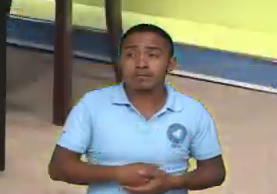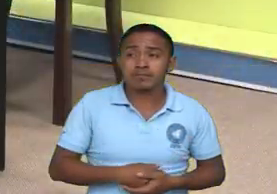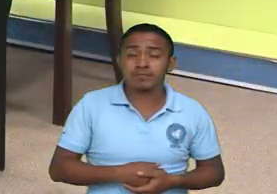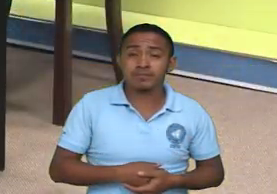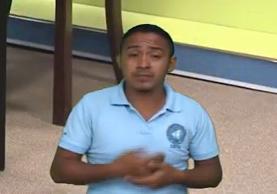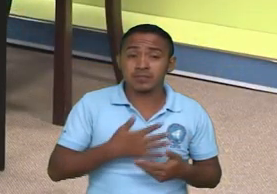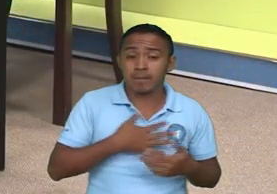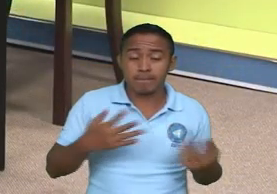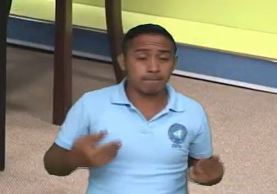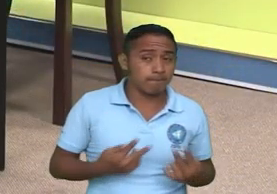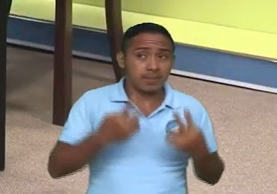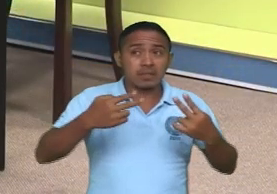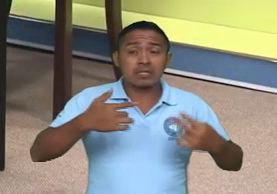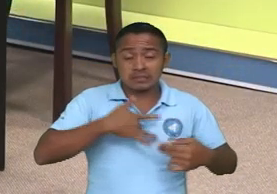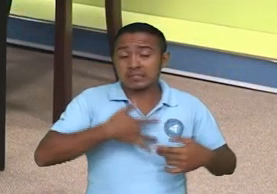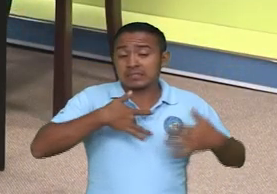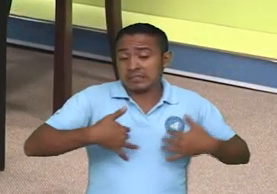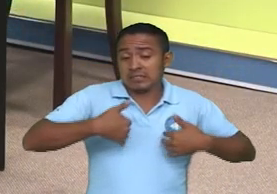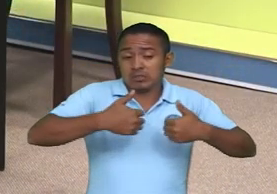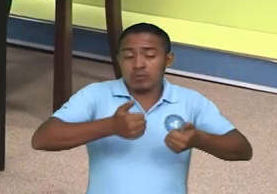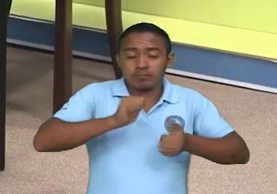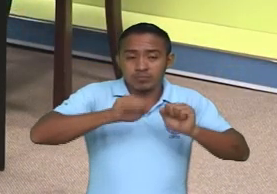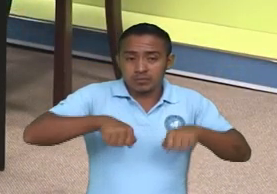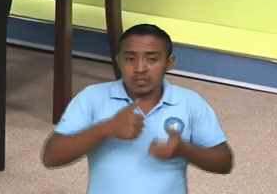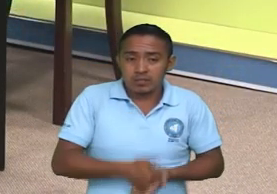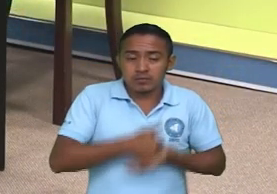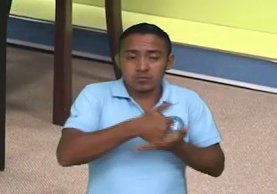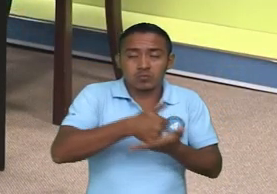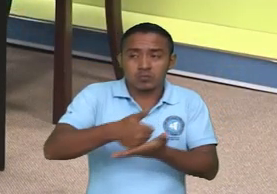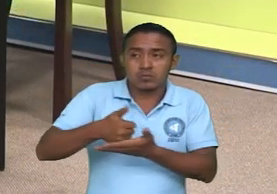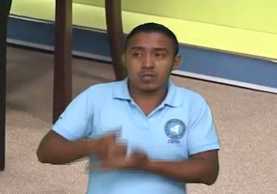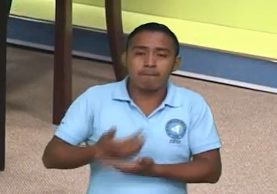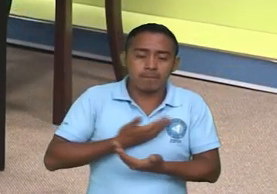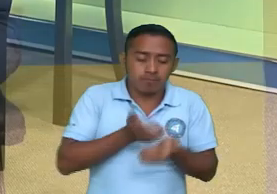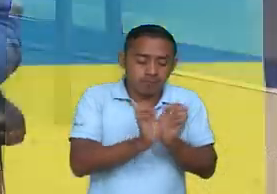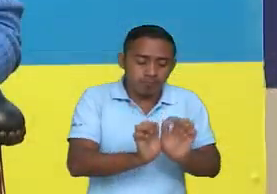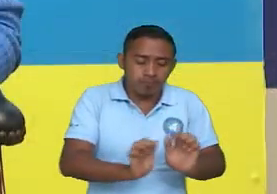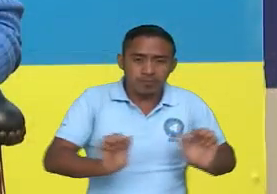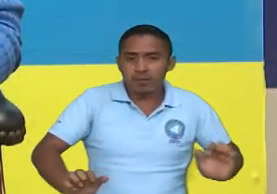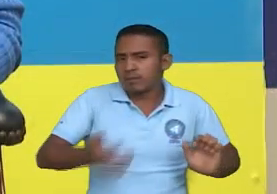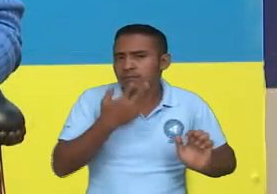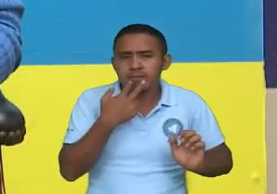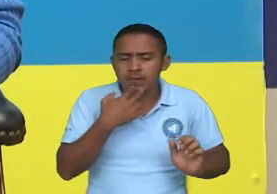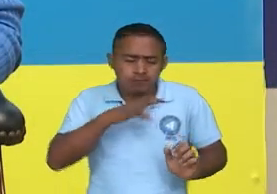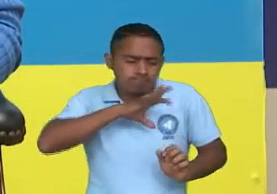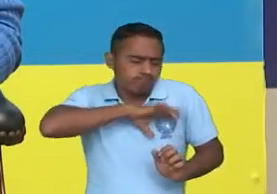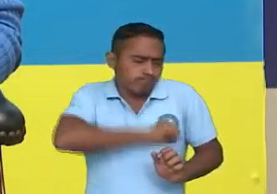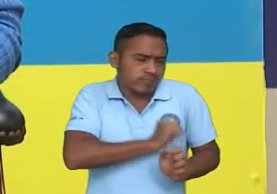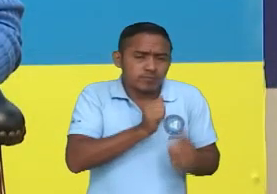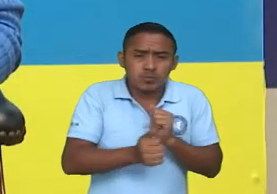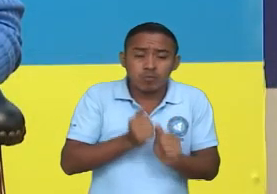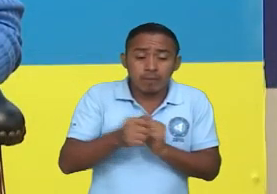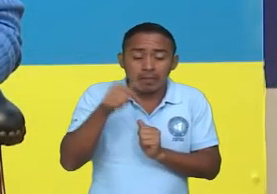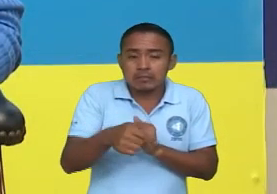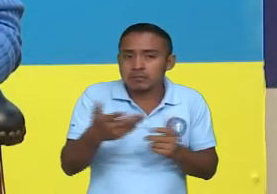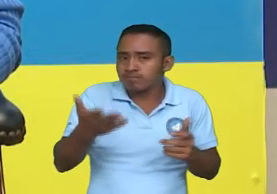a ellos se les tiene que dar un seguimiento en el tiempo. Bueno, qué importante tener en cuenta todas